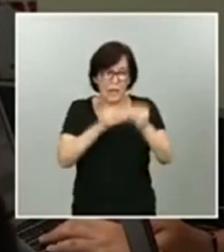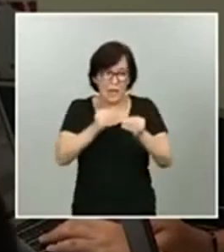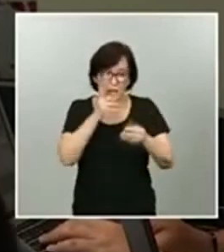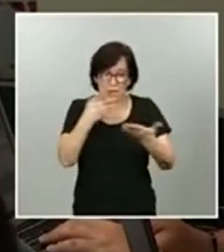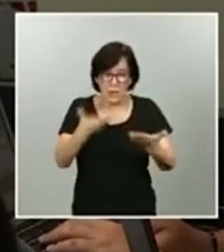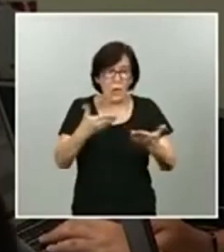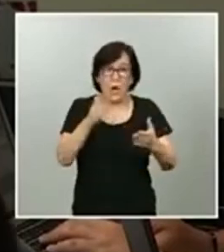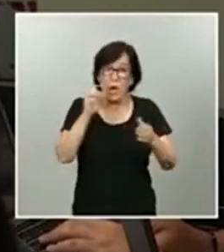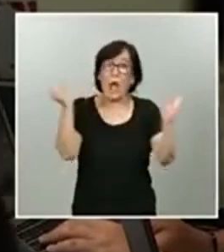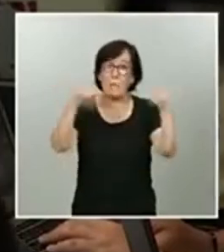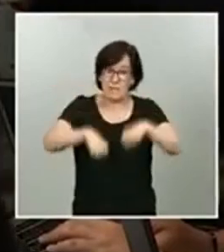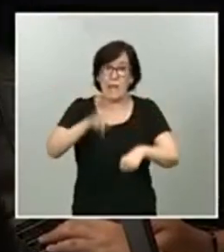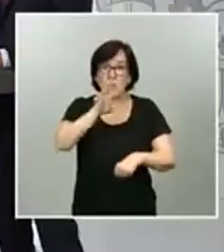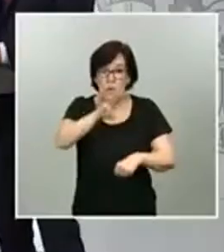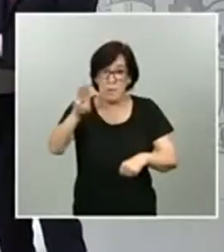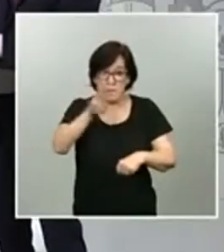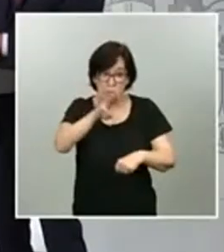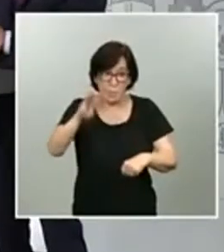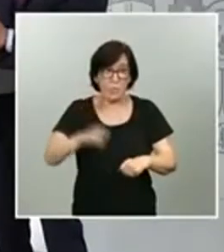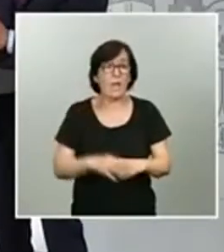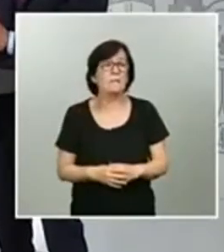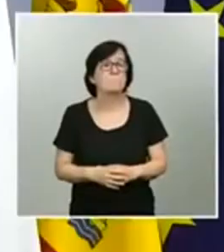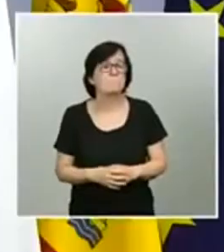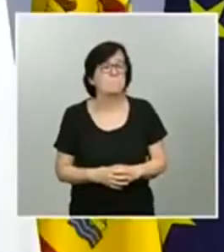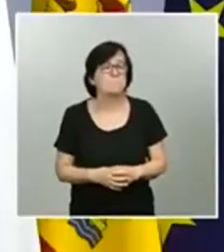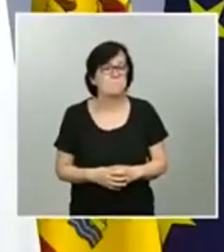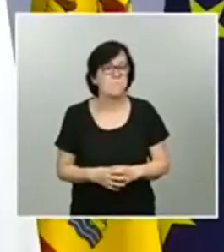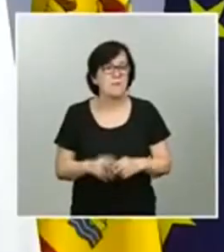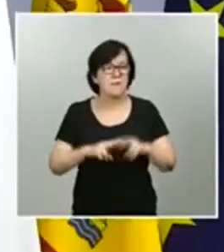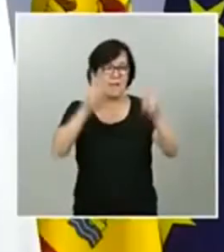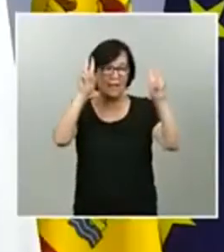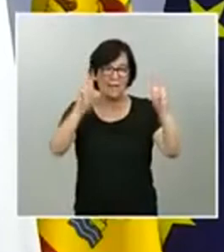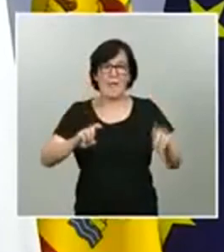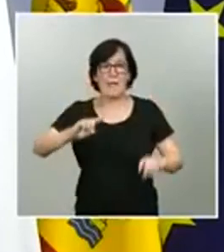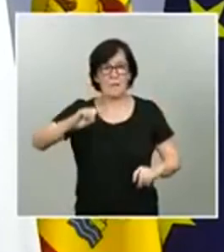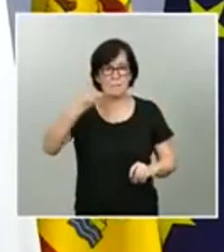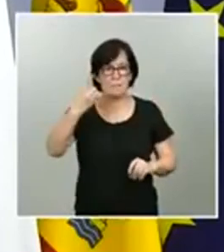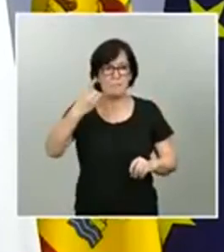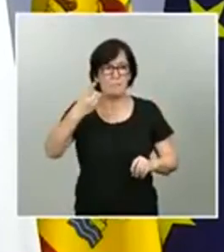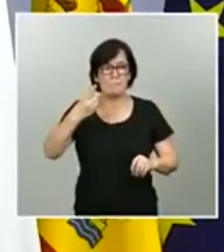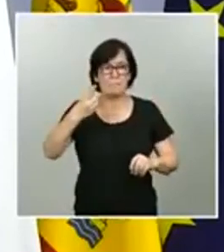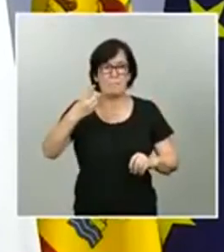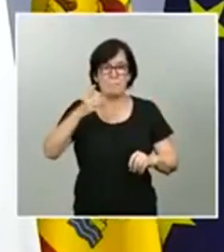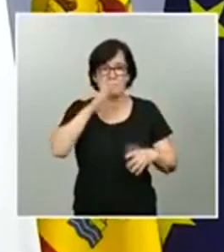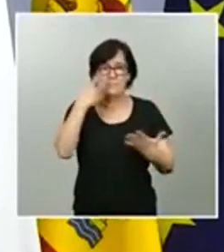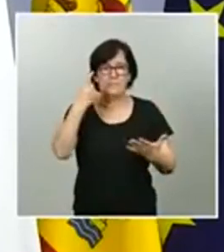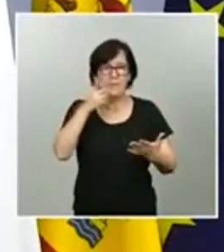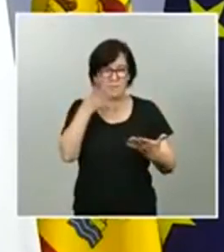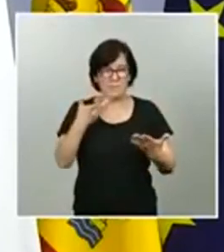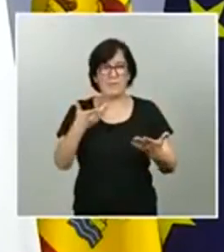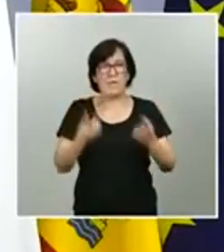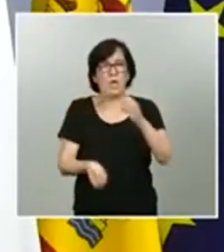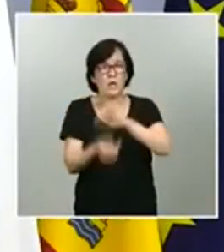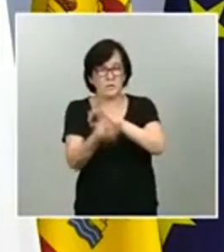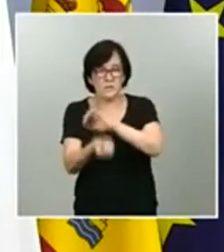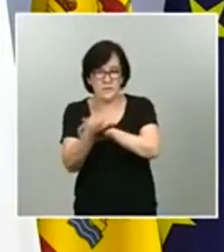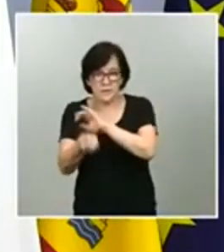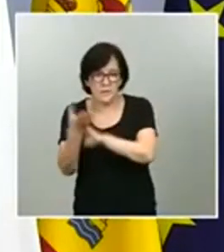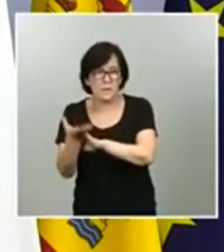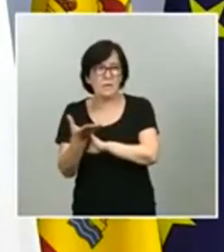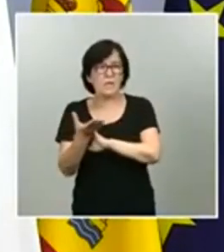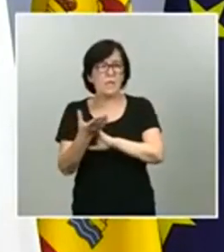Ah, bien. Bueno, respecto a la primera de las preguntas en relación con los rebrotes, en fin, yo